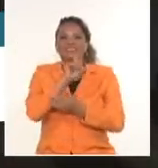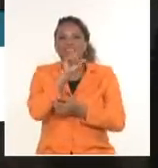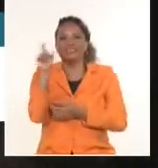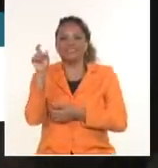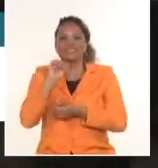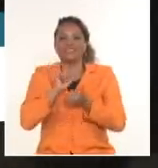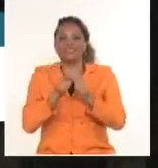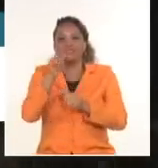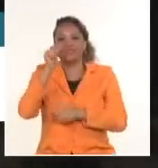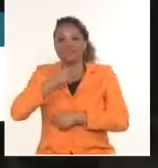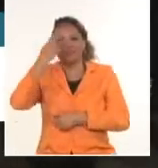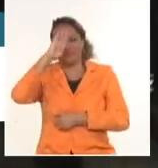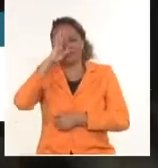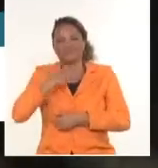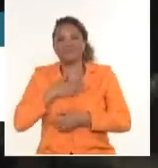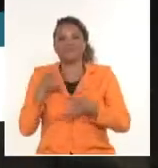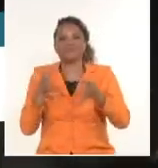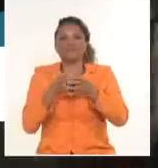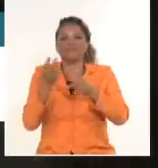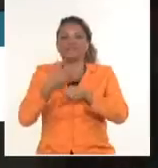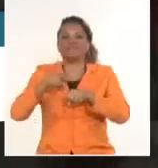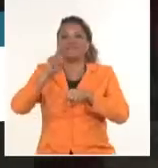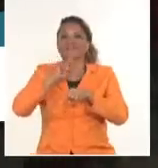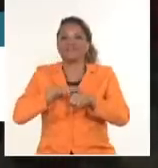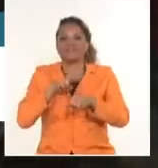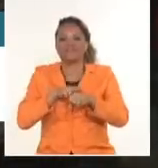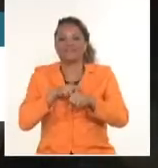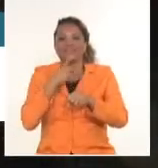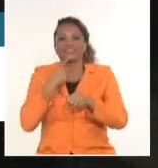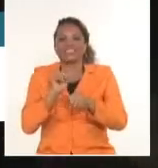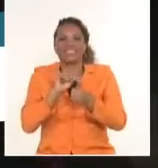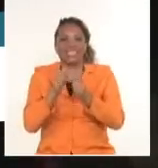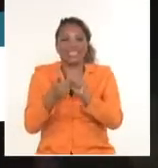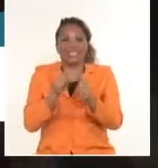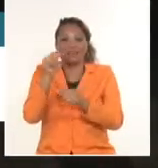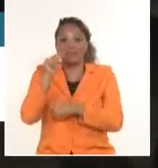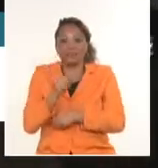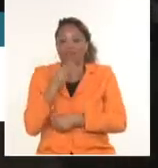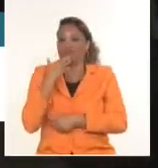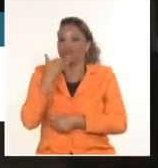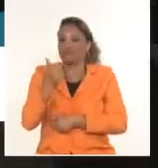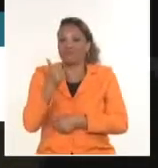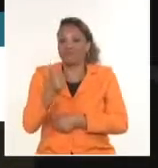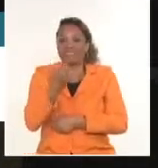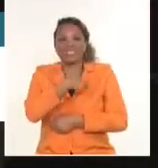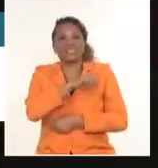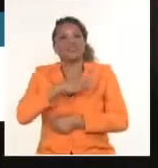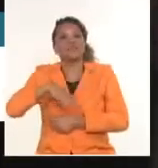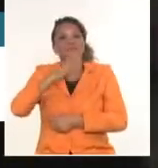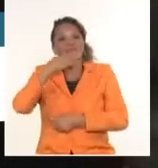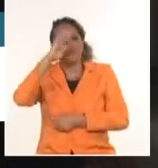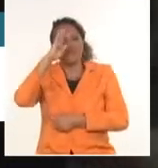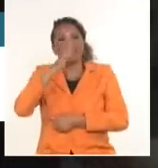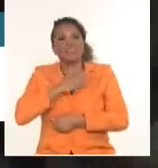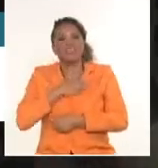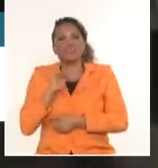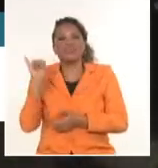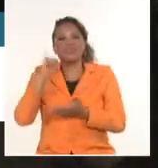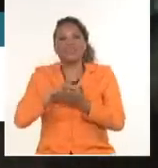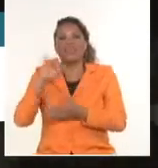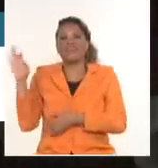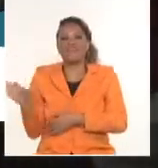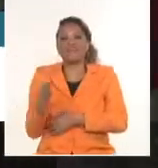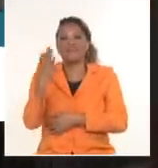cubanos, nuestra delegación representante de lo más noble del deporte y del pueblo cubano en Francia, en